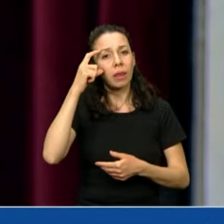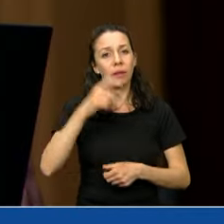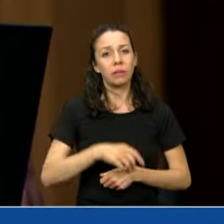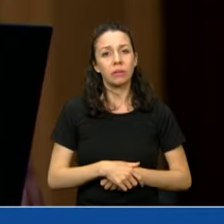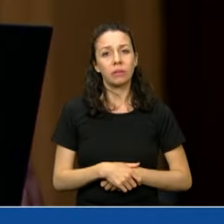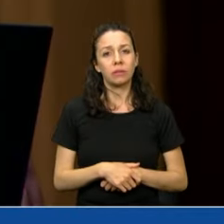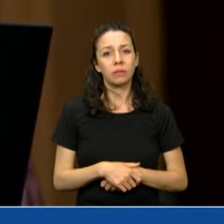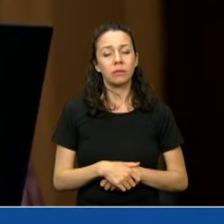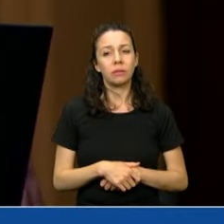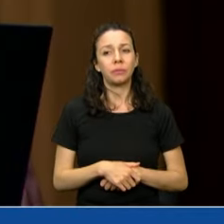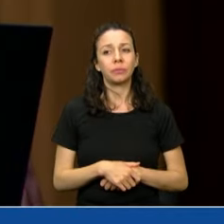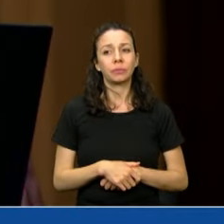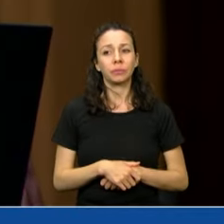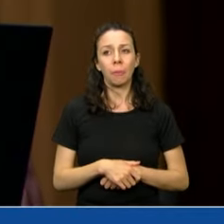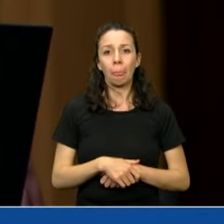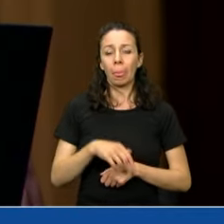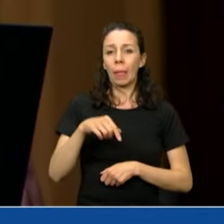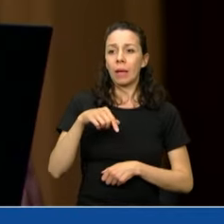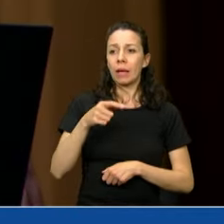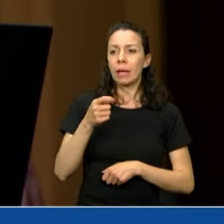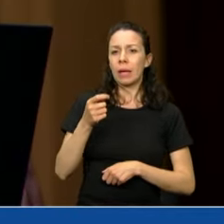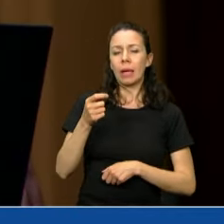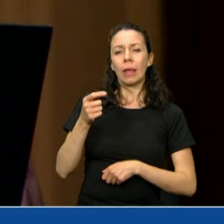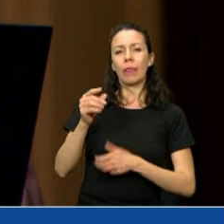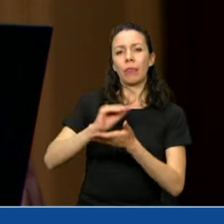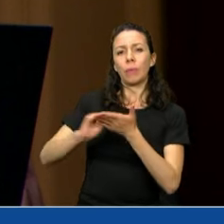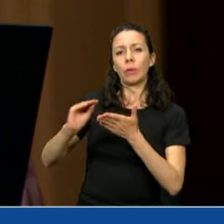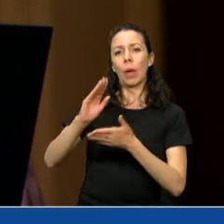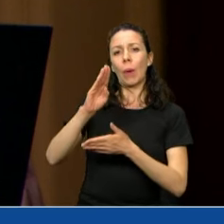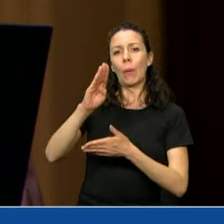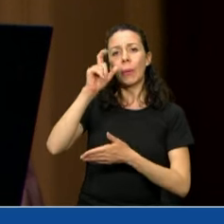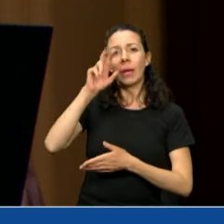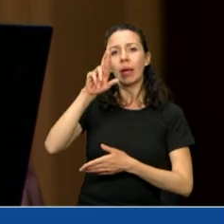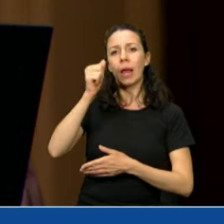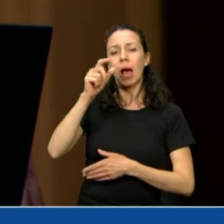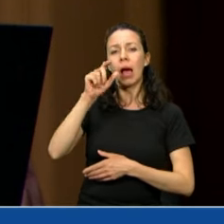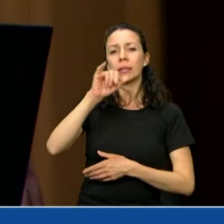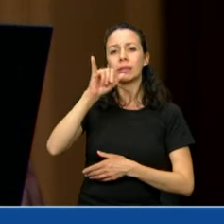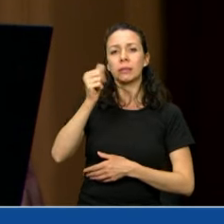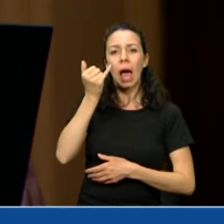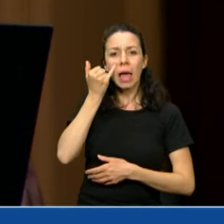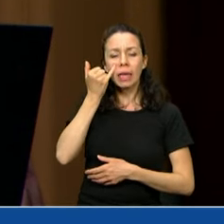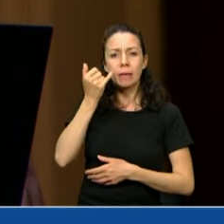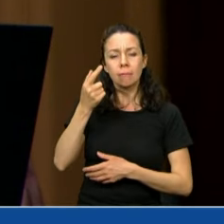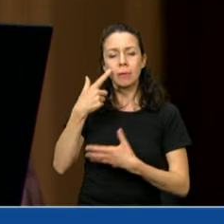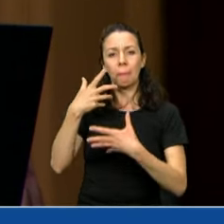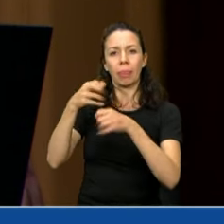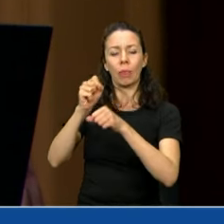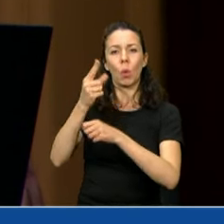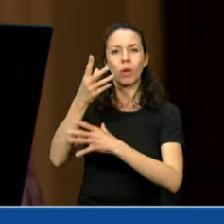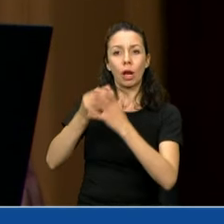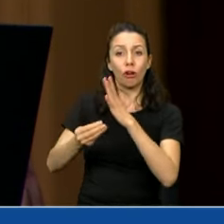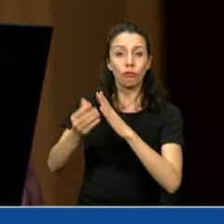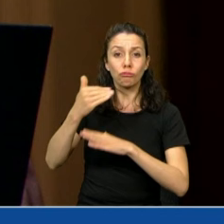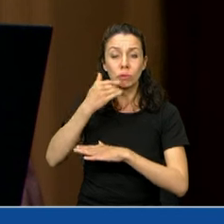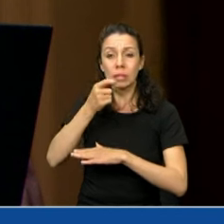igón presidenta la diputada verasay advirti un error no sé si lo quiere plantear la diputada si no puedo